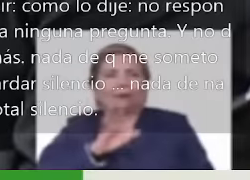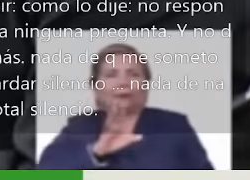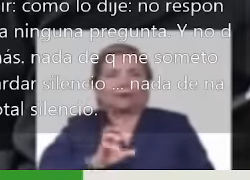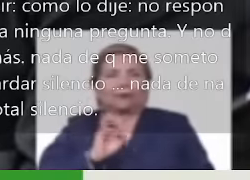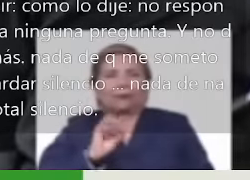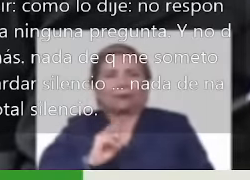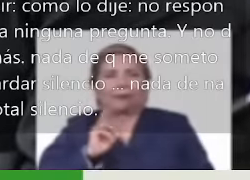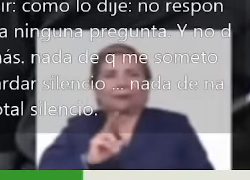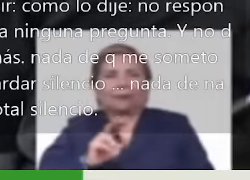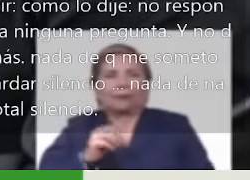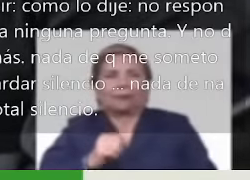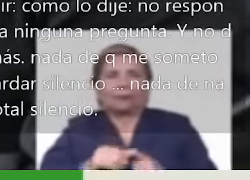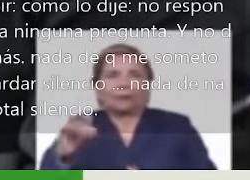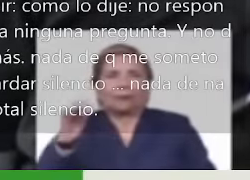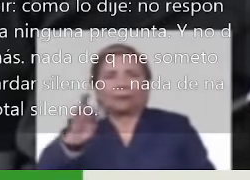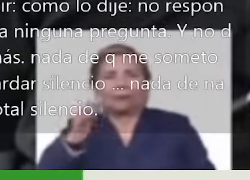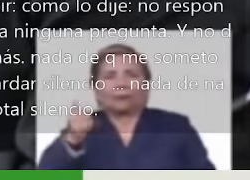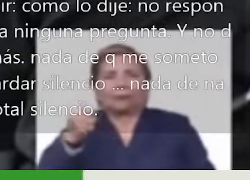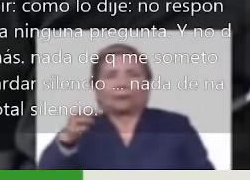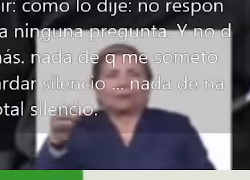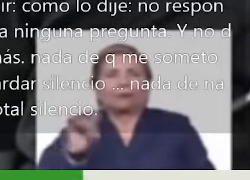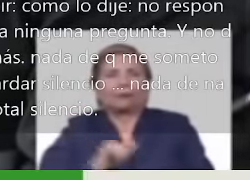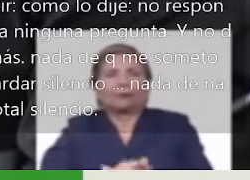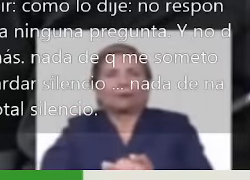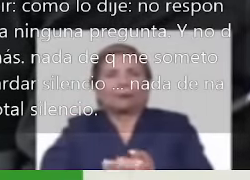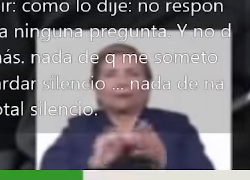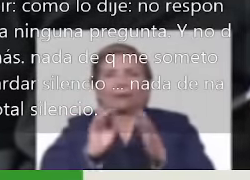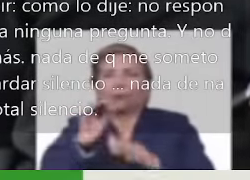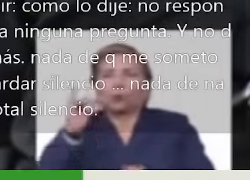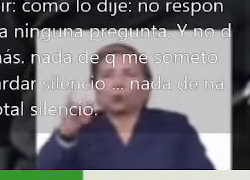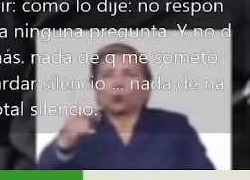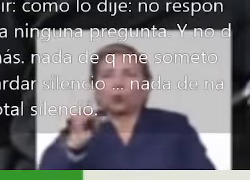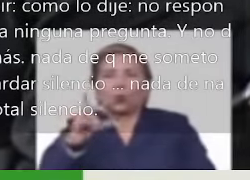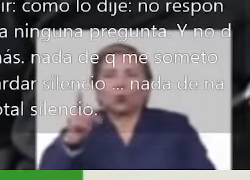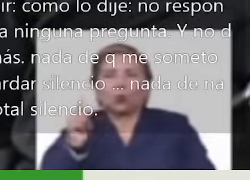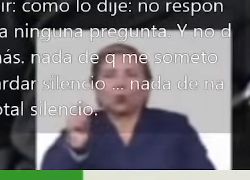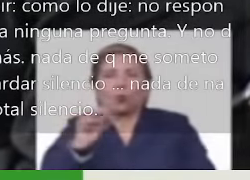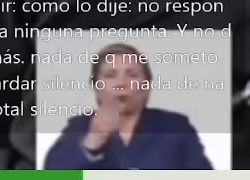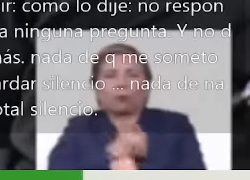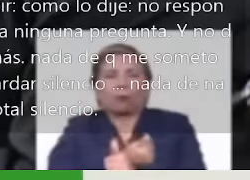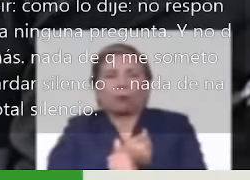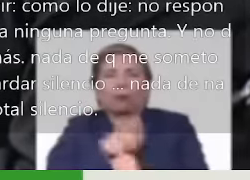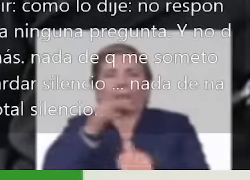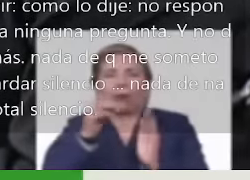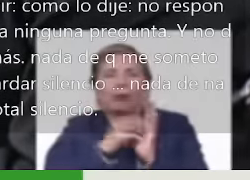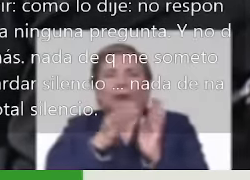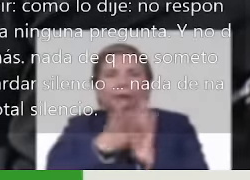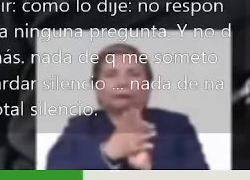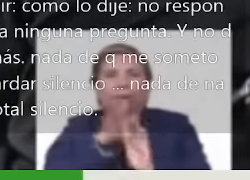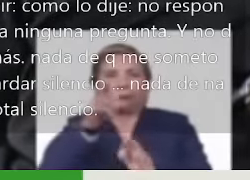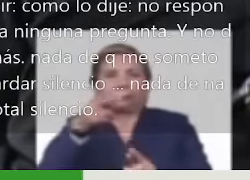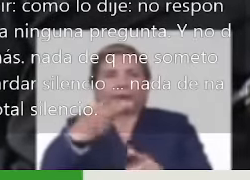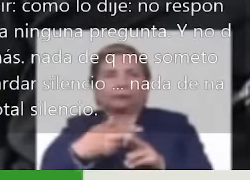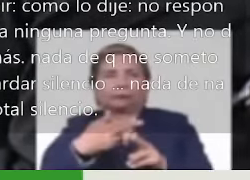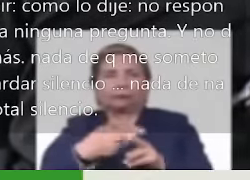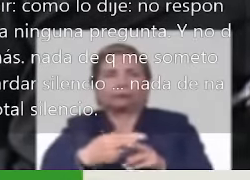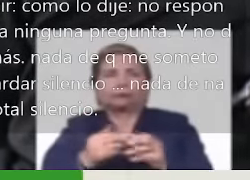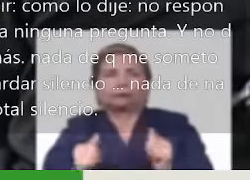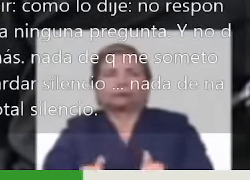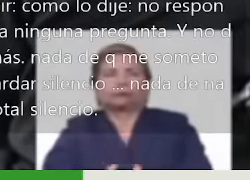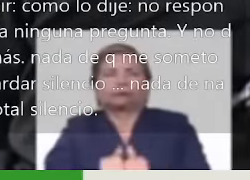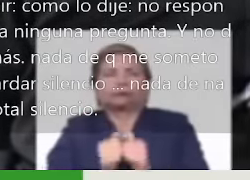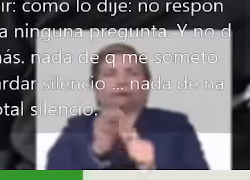B737-500, matrícula FAP 001, itinerario Juliaca, Ayacucho, aparece registrado su nombre,